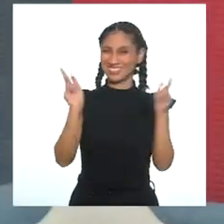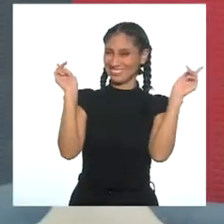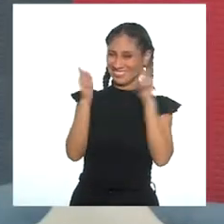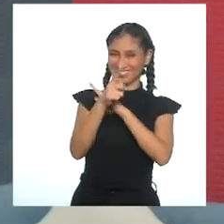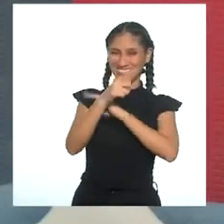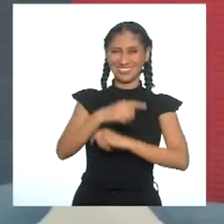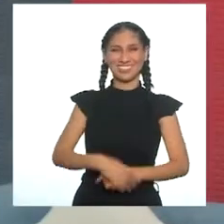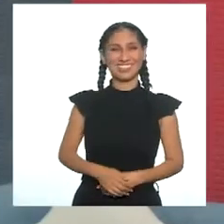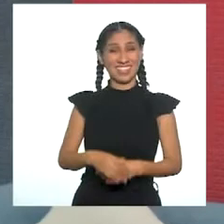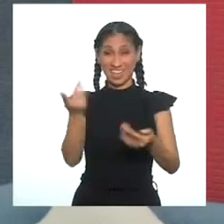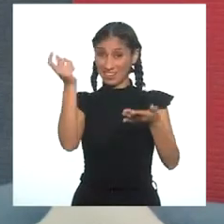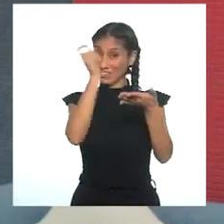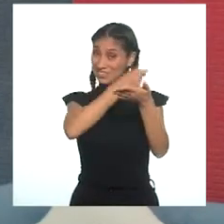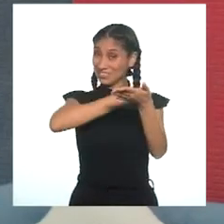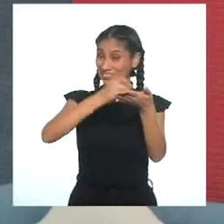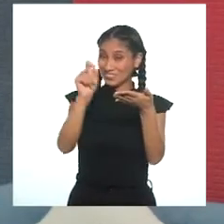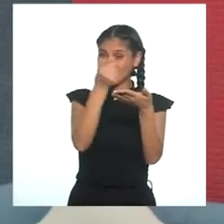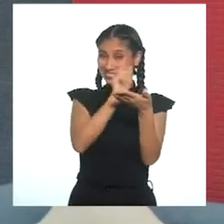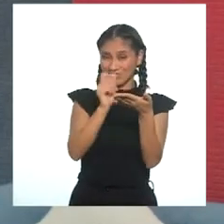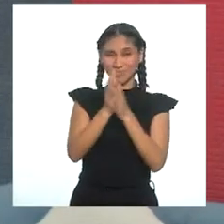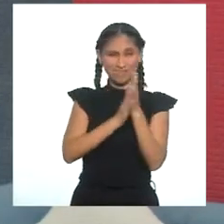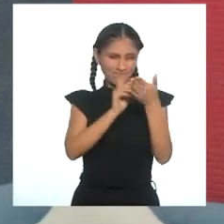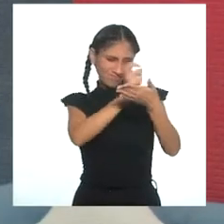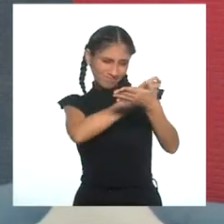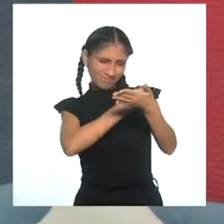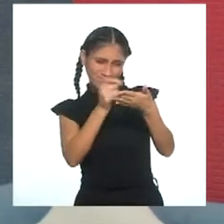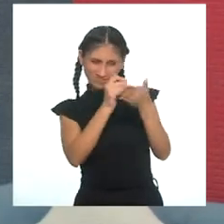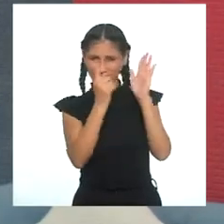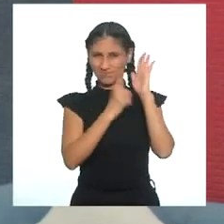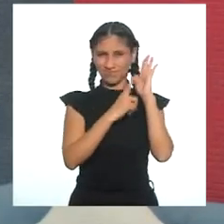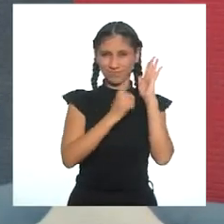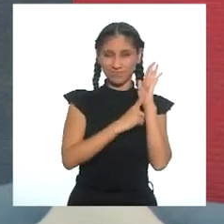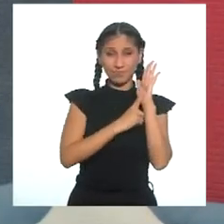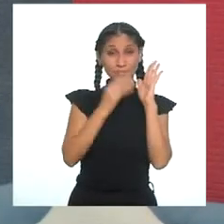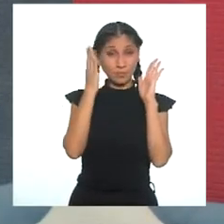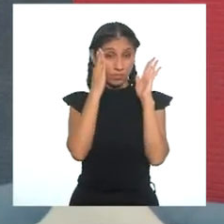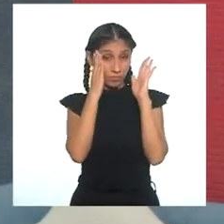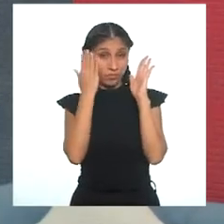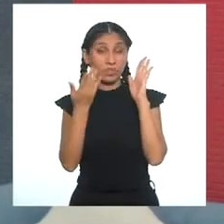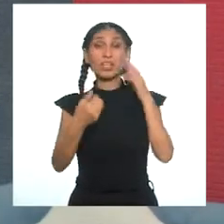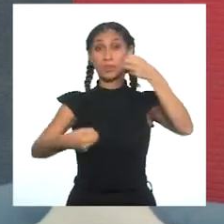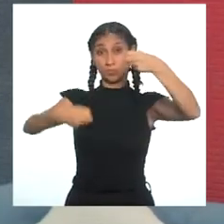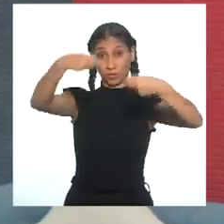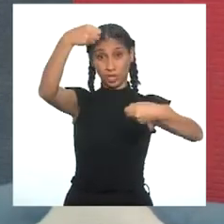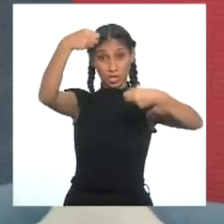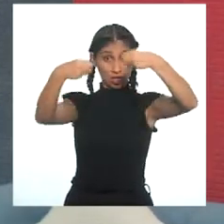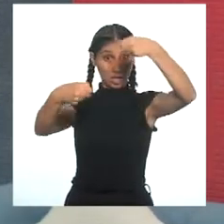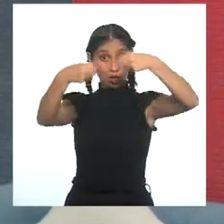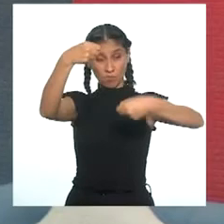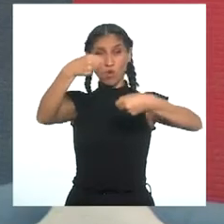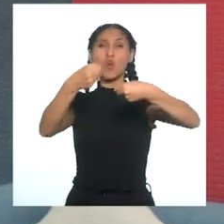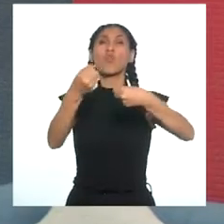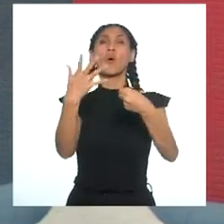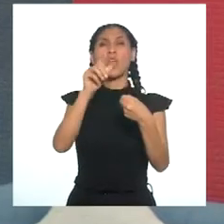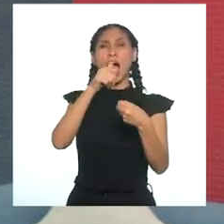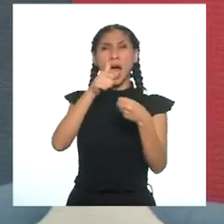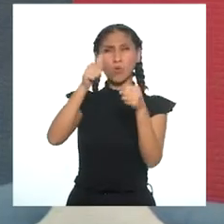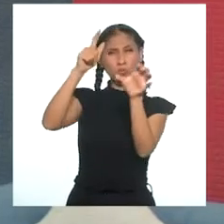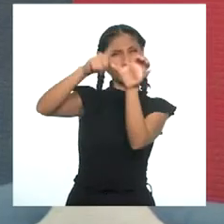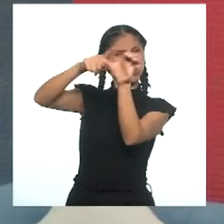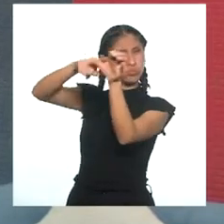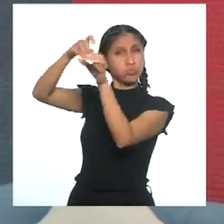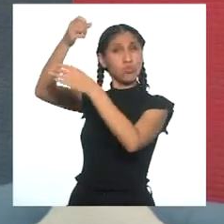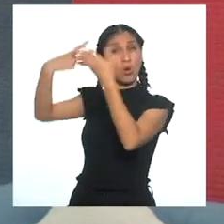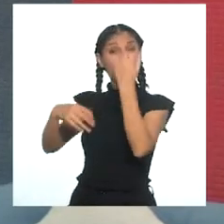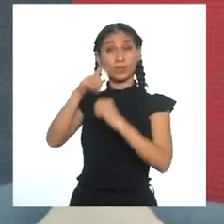¡Genial! Manos a la obra entonces. Resolvamos la situación. Sabemos que el camión cisterna tiene una capacidad de 6 kilolitros